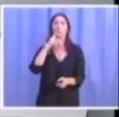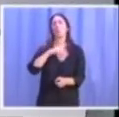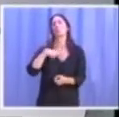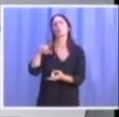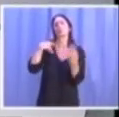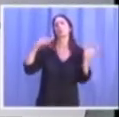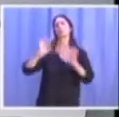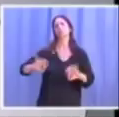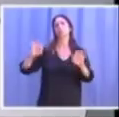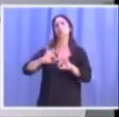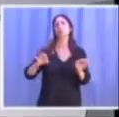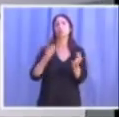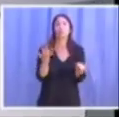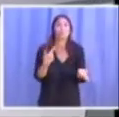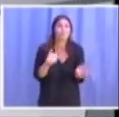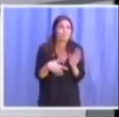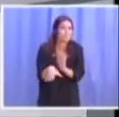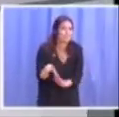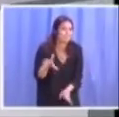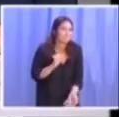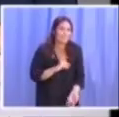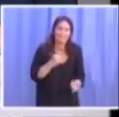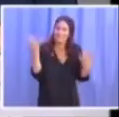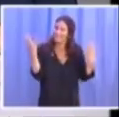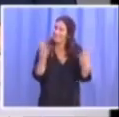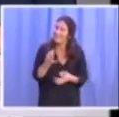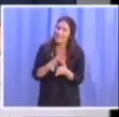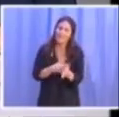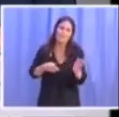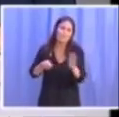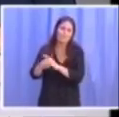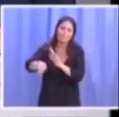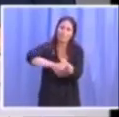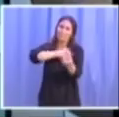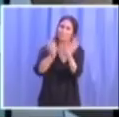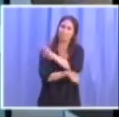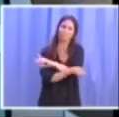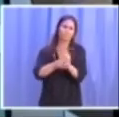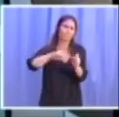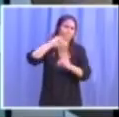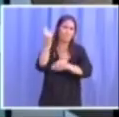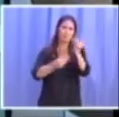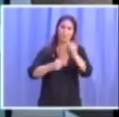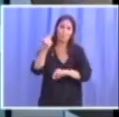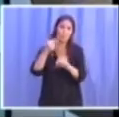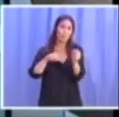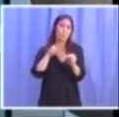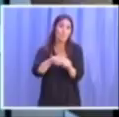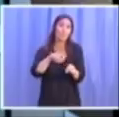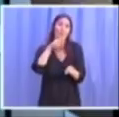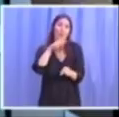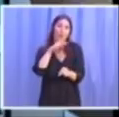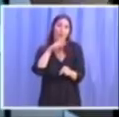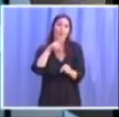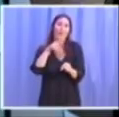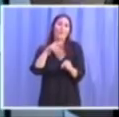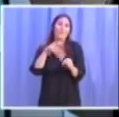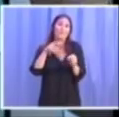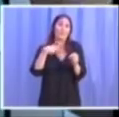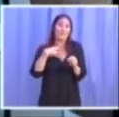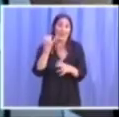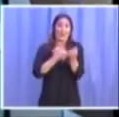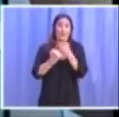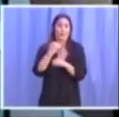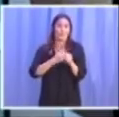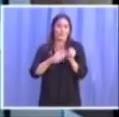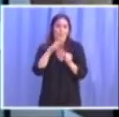los impuestos. Por tanto, entendemos que hay que hacer una enmienda a la totalidad de la gestión de los presupuestos que se están, o sea, de la